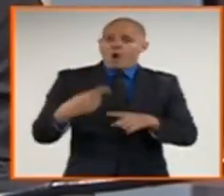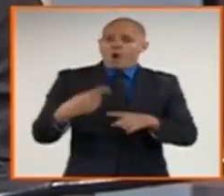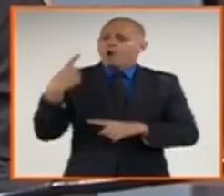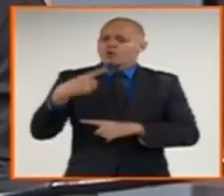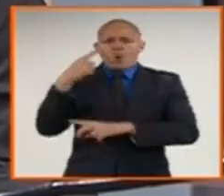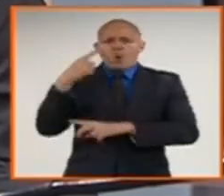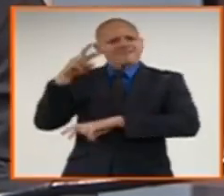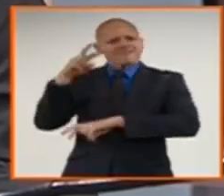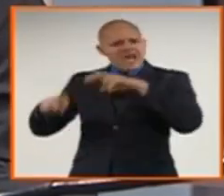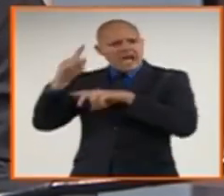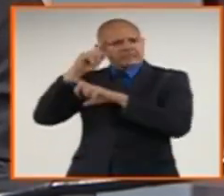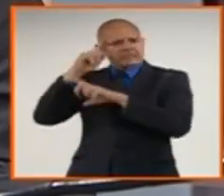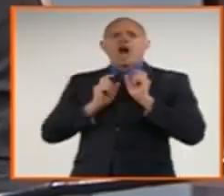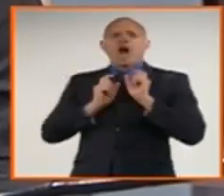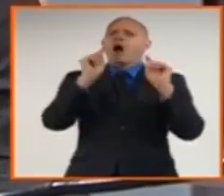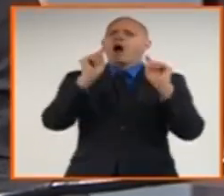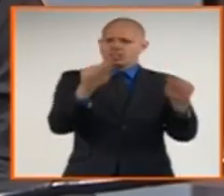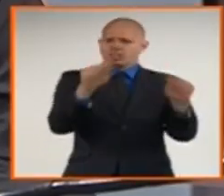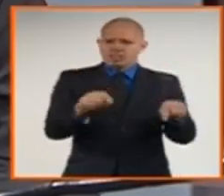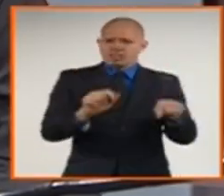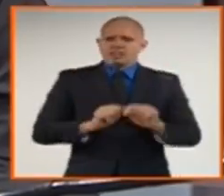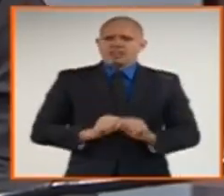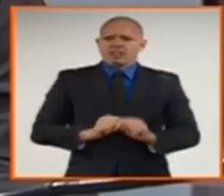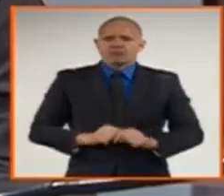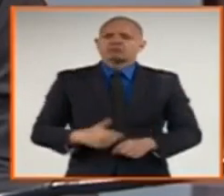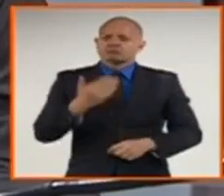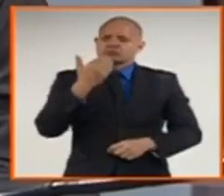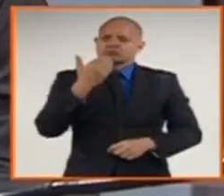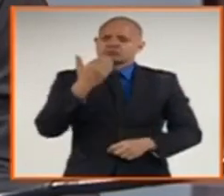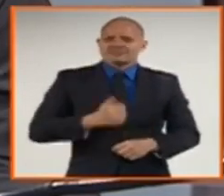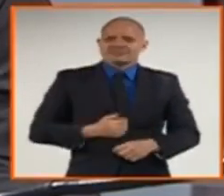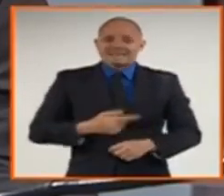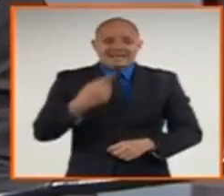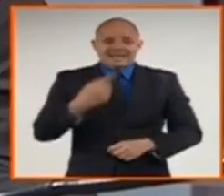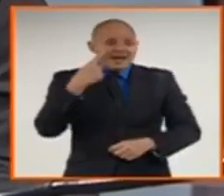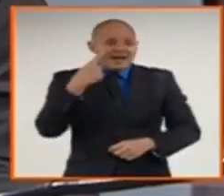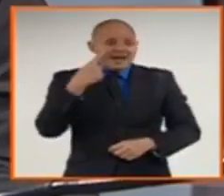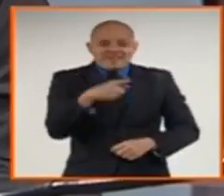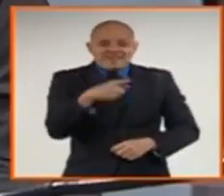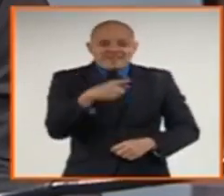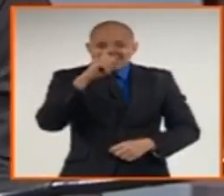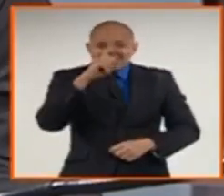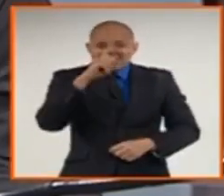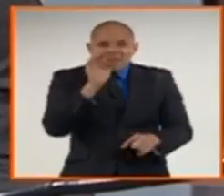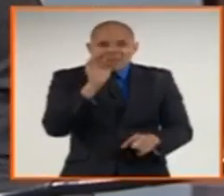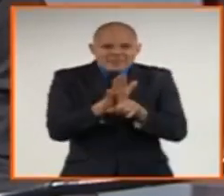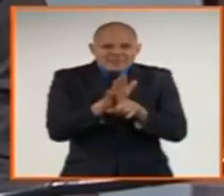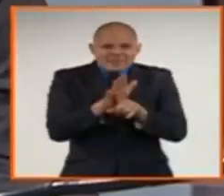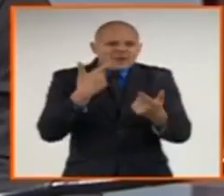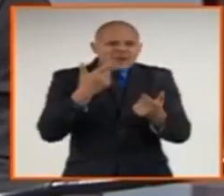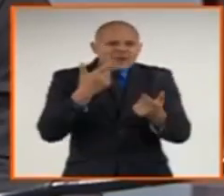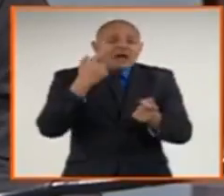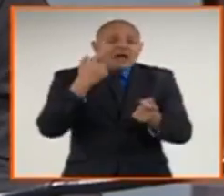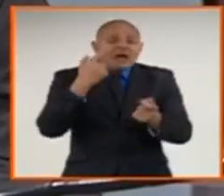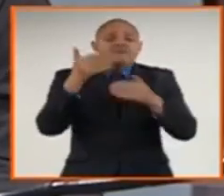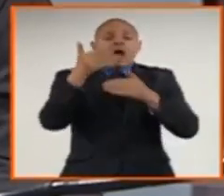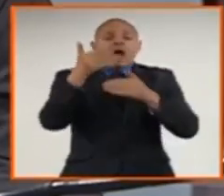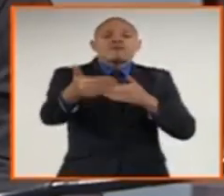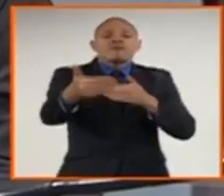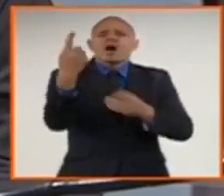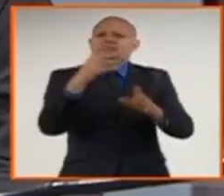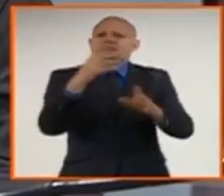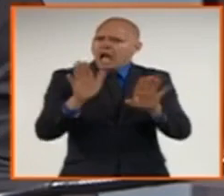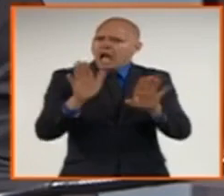ensayo. Fue muy emocionante ver a los primeros niños fuera del ensayo clínico, ya como una